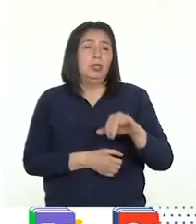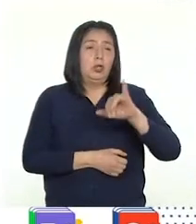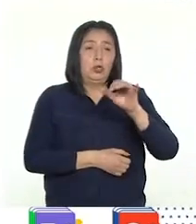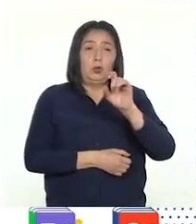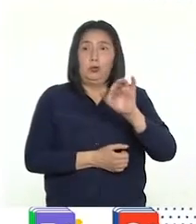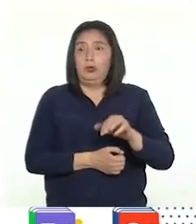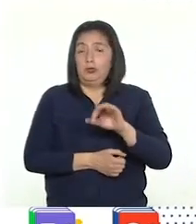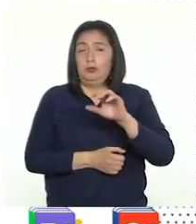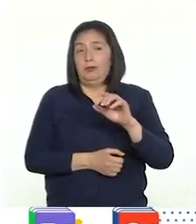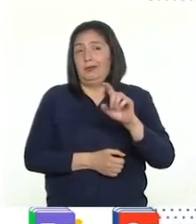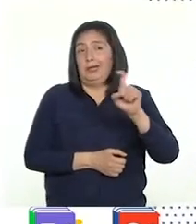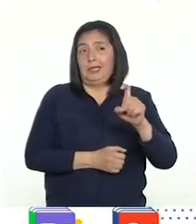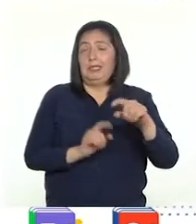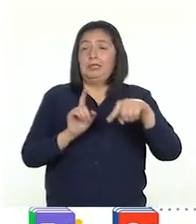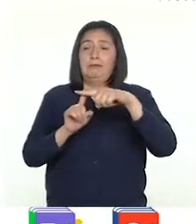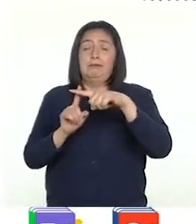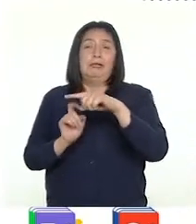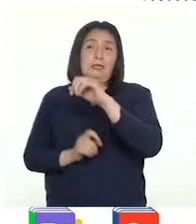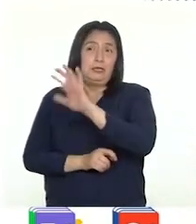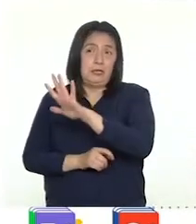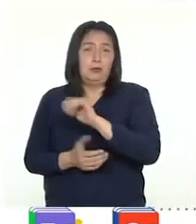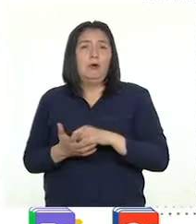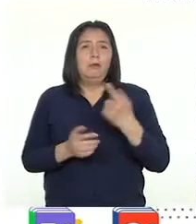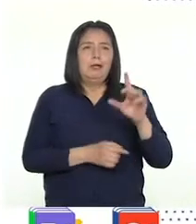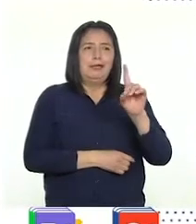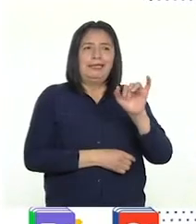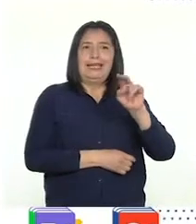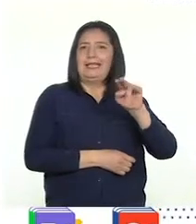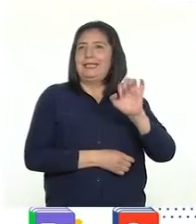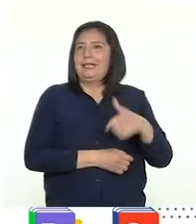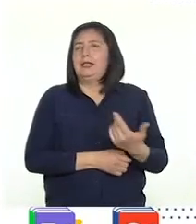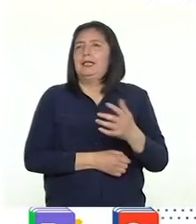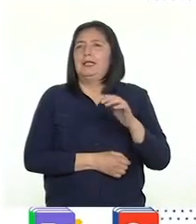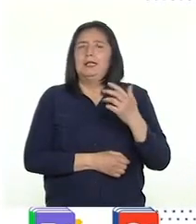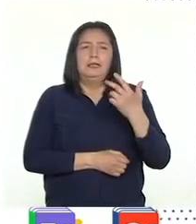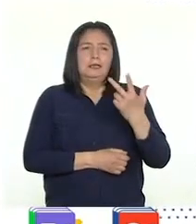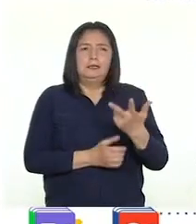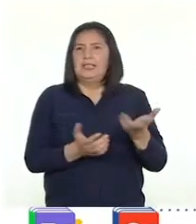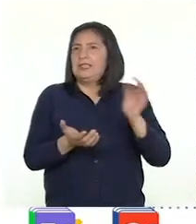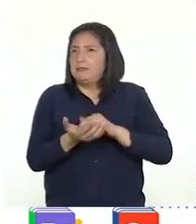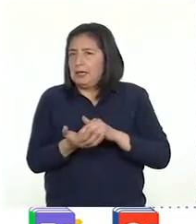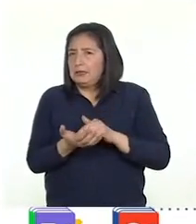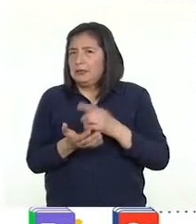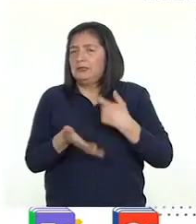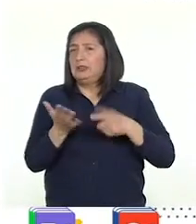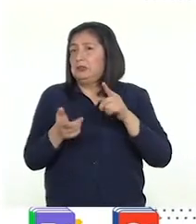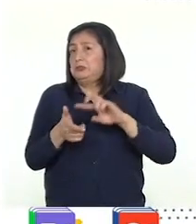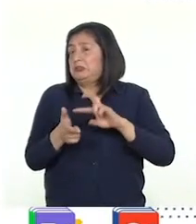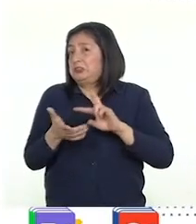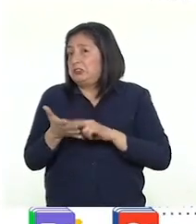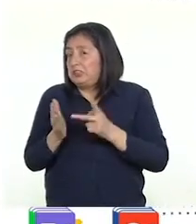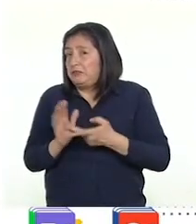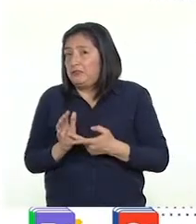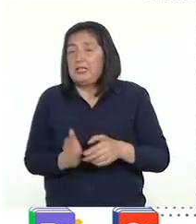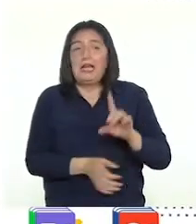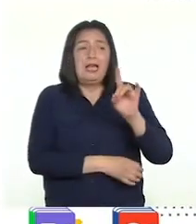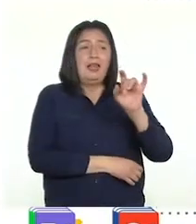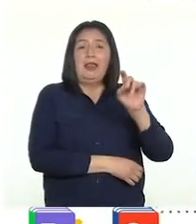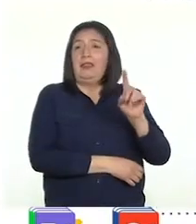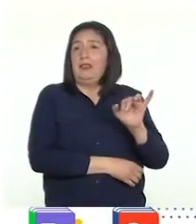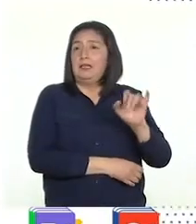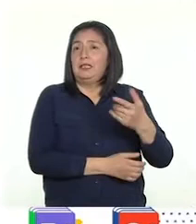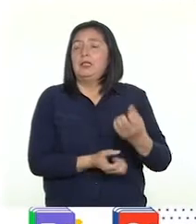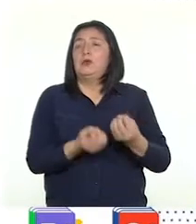recolecta x más 5 piedritas, pero Daniela recolecta 3 más que ella, entonces Daniela